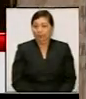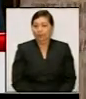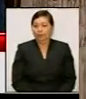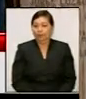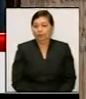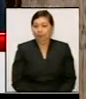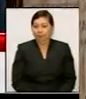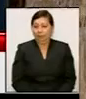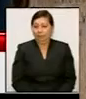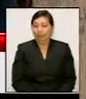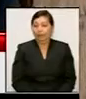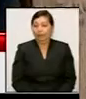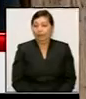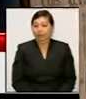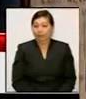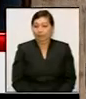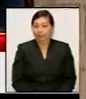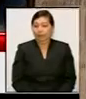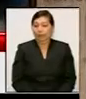Es Congreso Televisión,